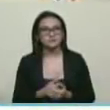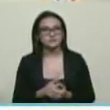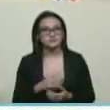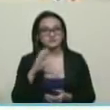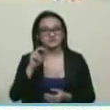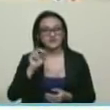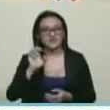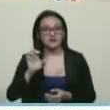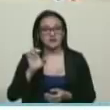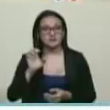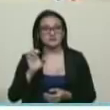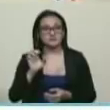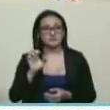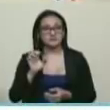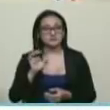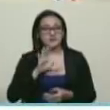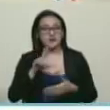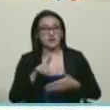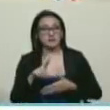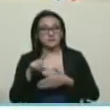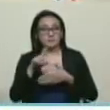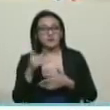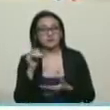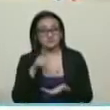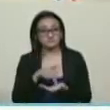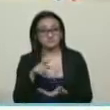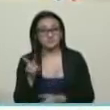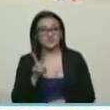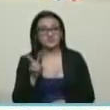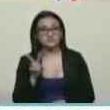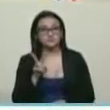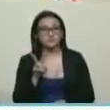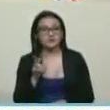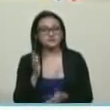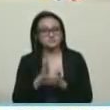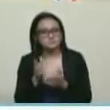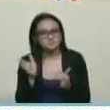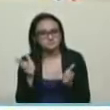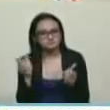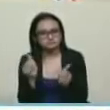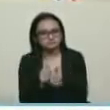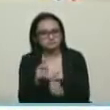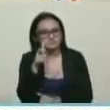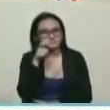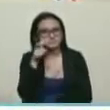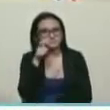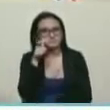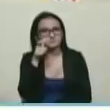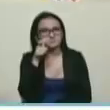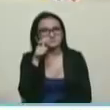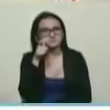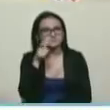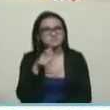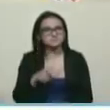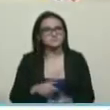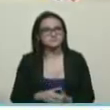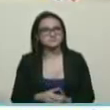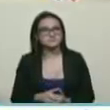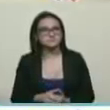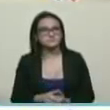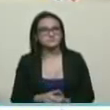de expertos electorales de Latinoamérica, están aquí en Venezuela, como siempre, acompañándonos en todo eso, poniéndose